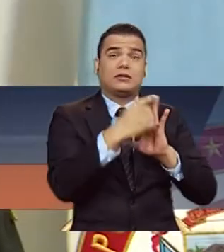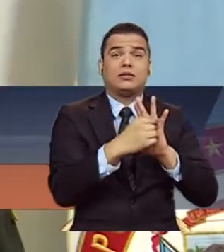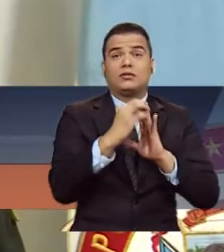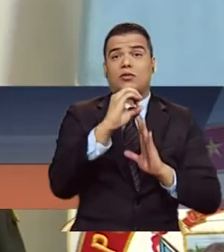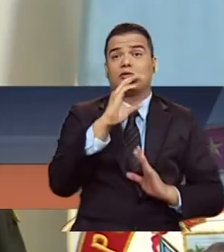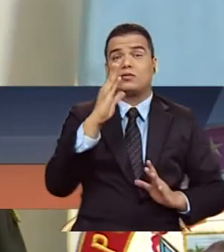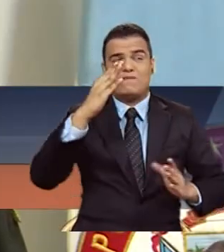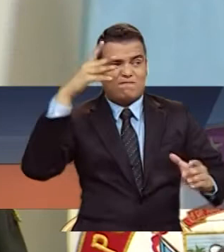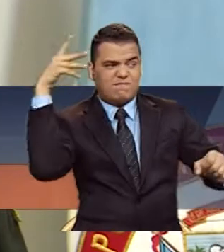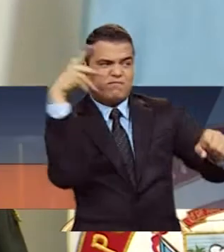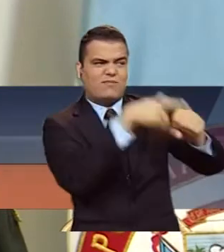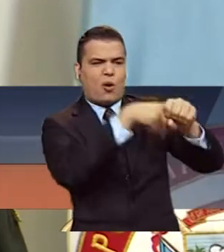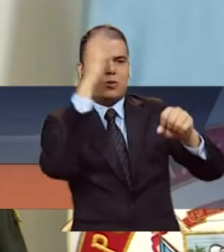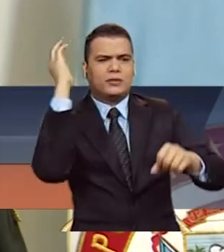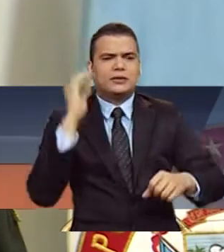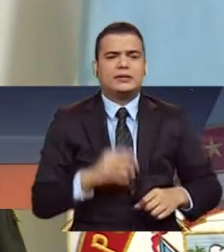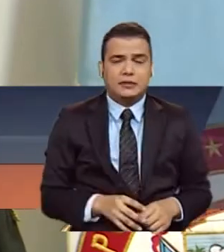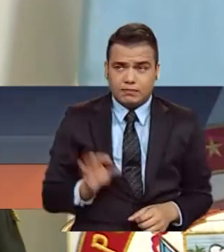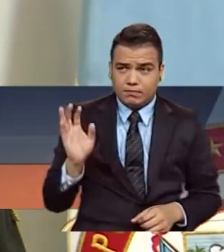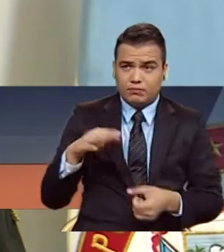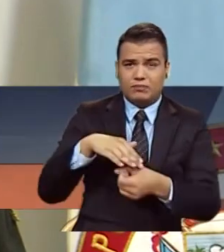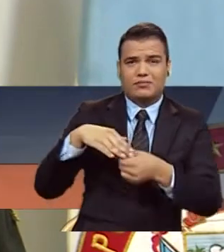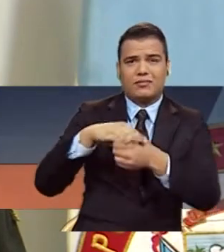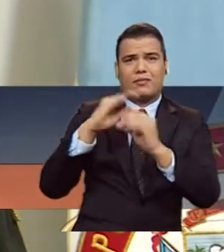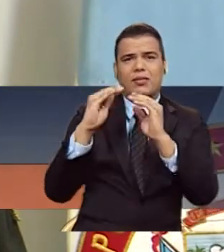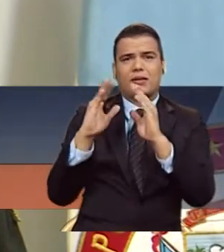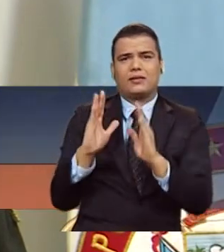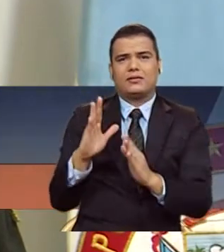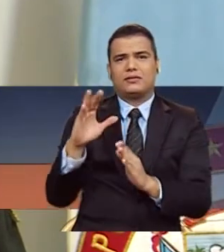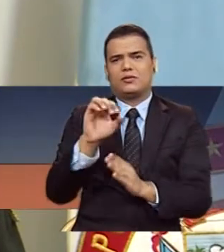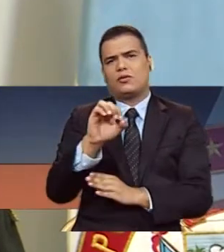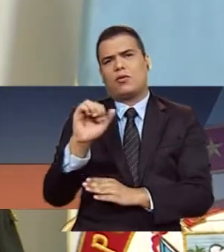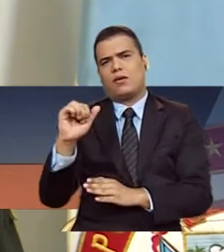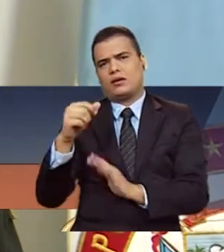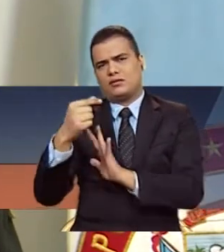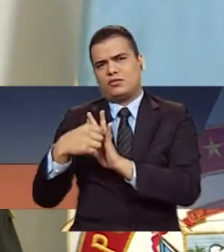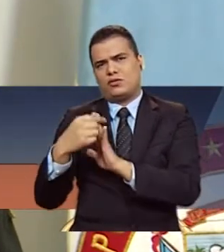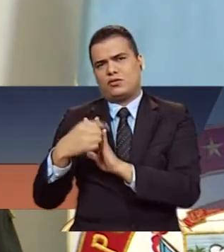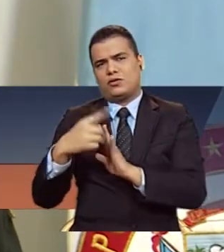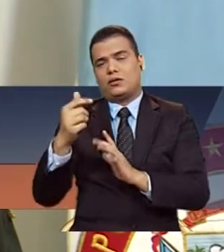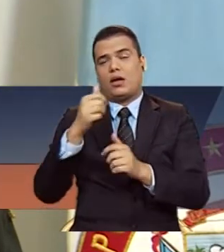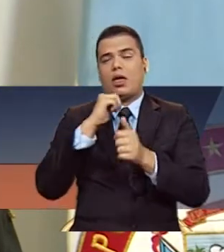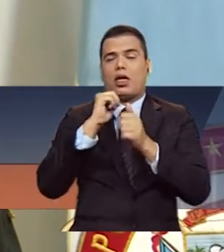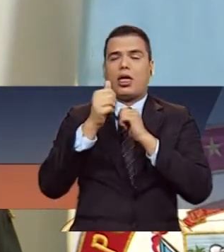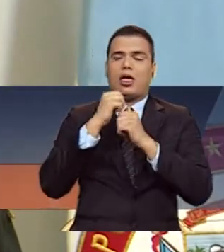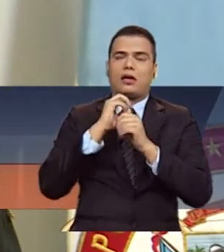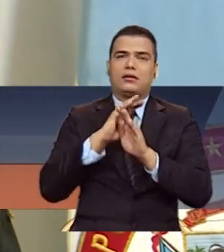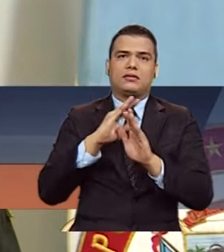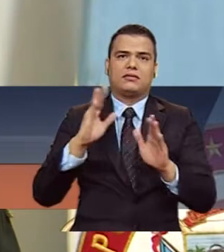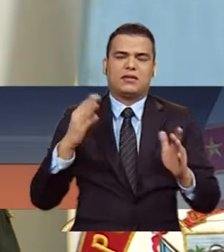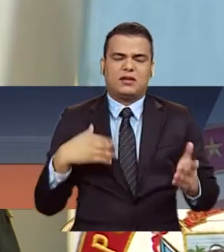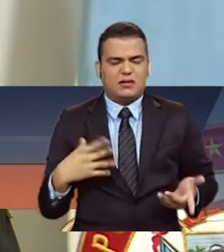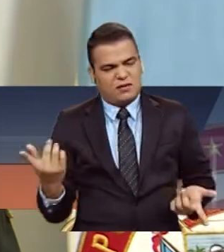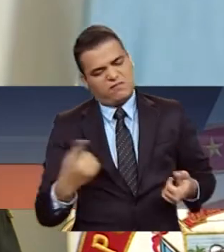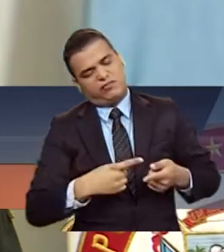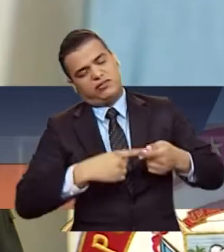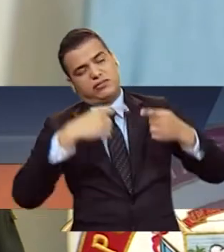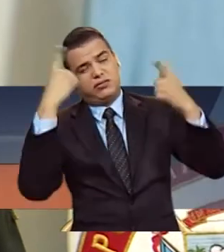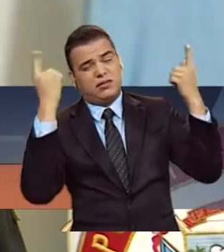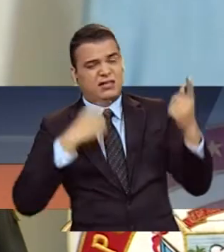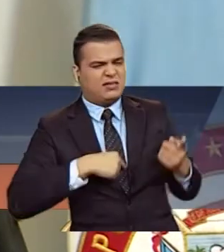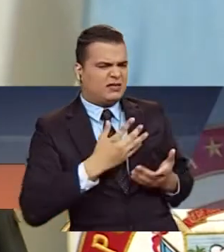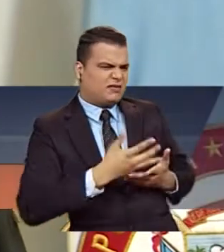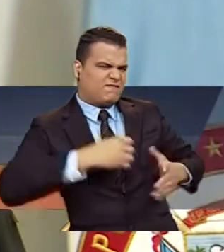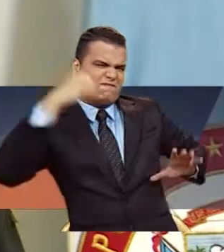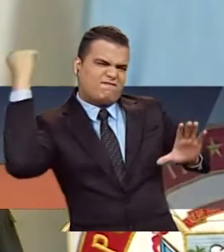Se presentó una situación de al interior de un hogar donde una pareja bajo efectos del licor se tornó una discusión violenta